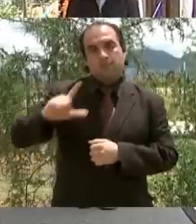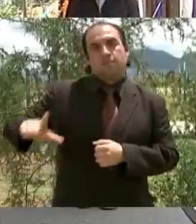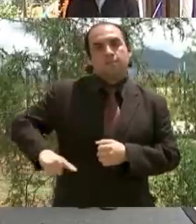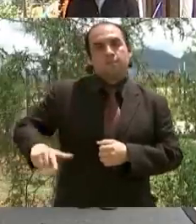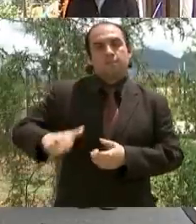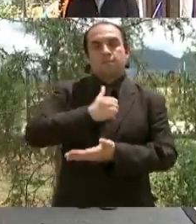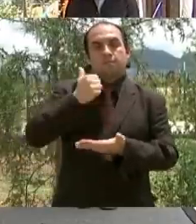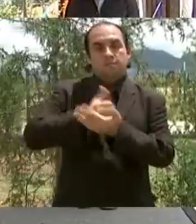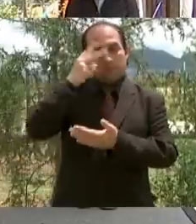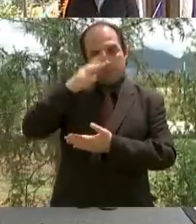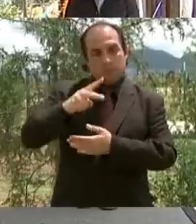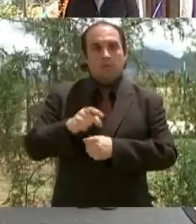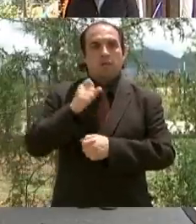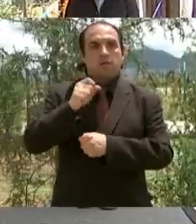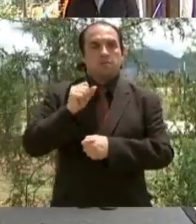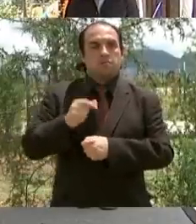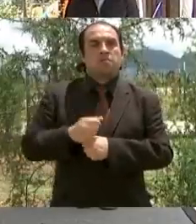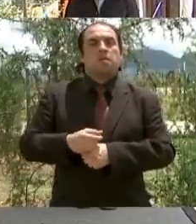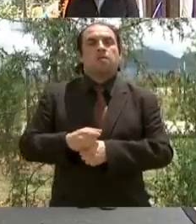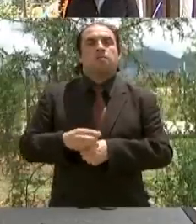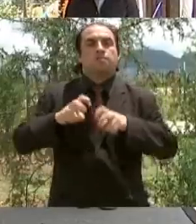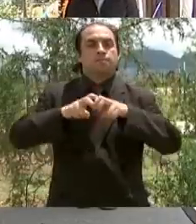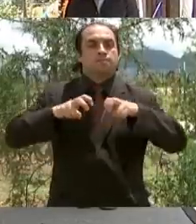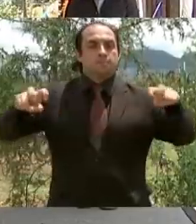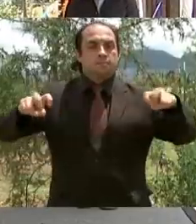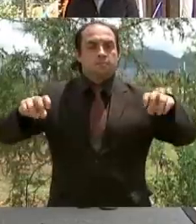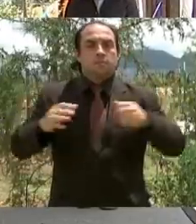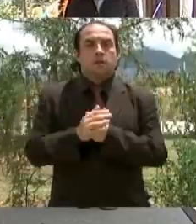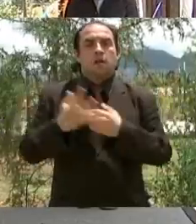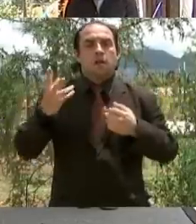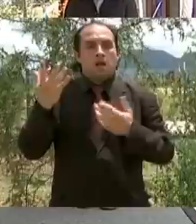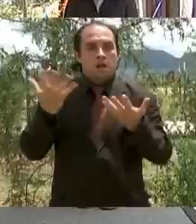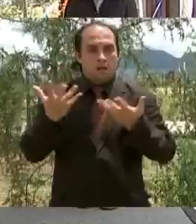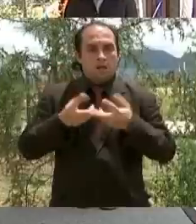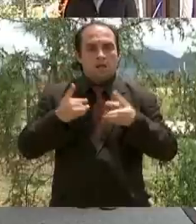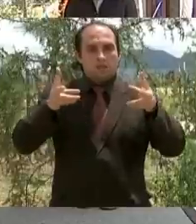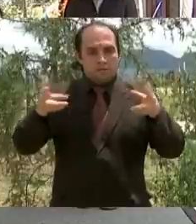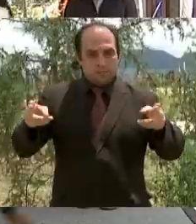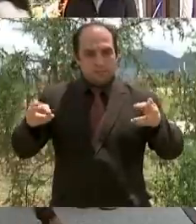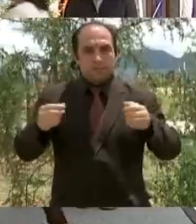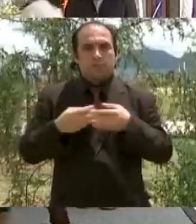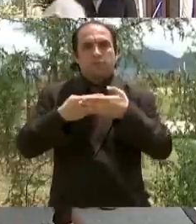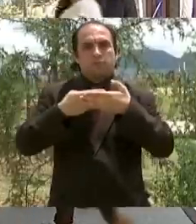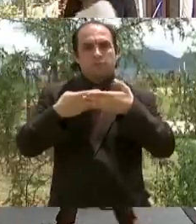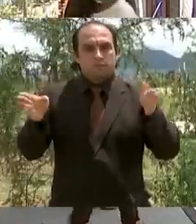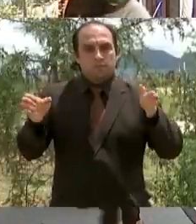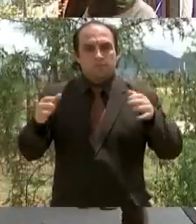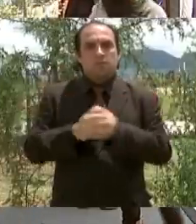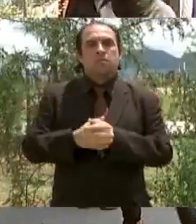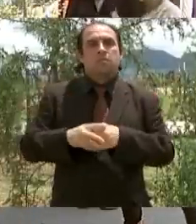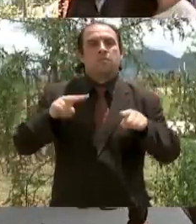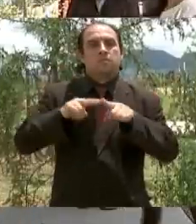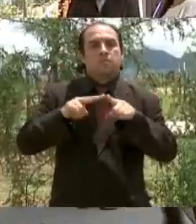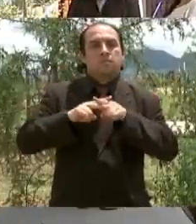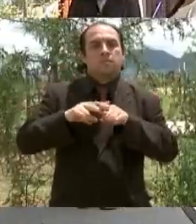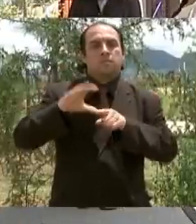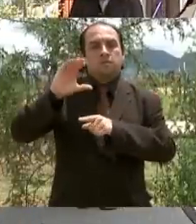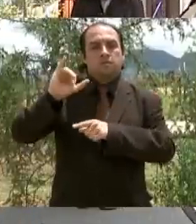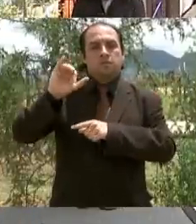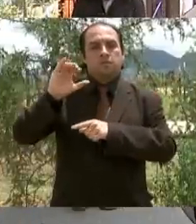e integrantes del Presidium realizarán el corte del listón inaugural del Parque Cuitláhuac.